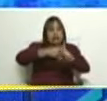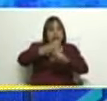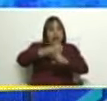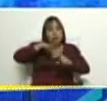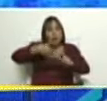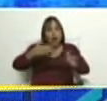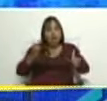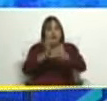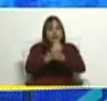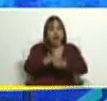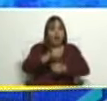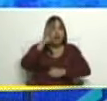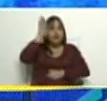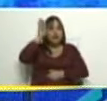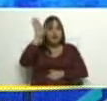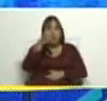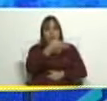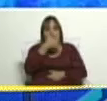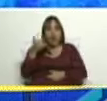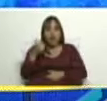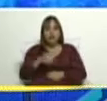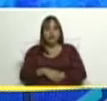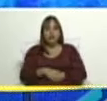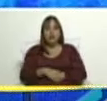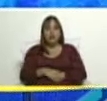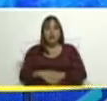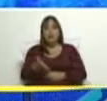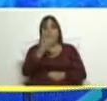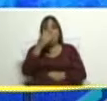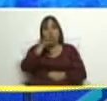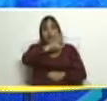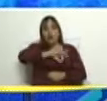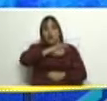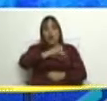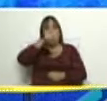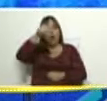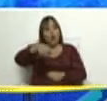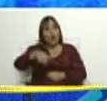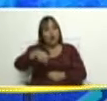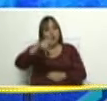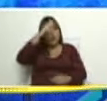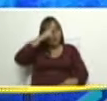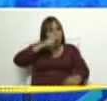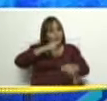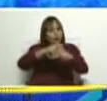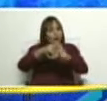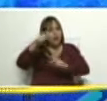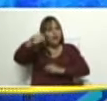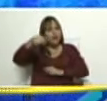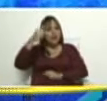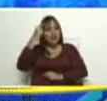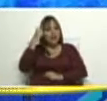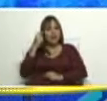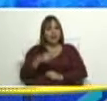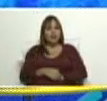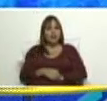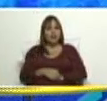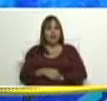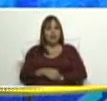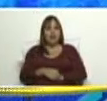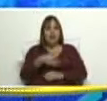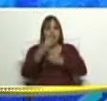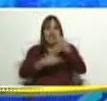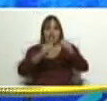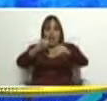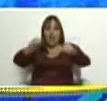próspero y recuperar el estado de bienestar social. Hoy vamos a dar, en su homenaje, vamos a anunciar